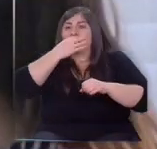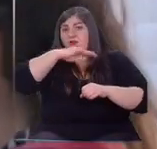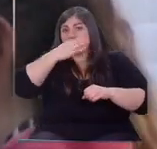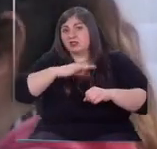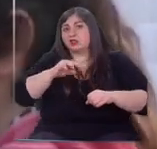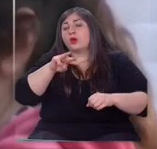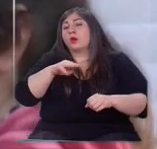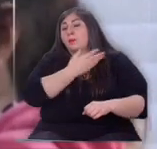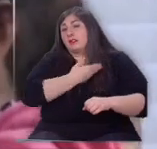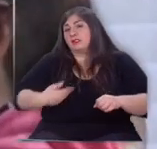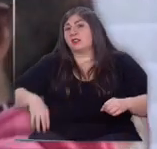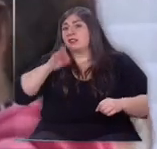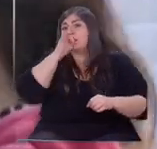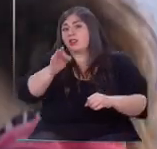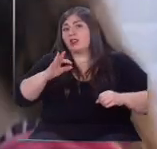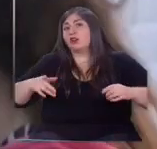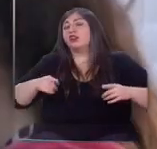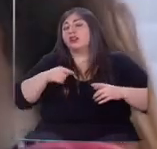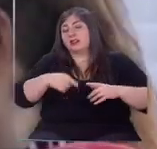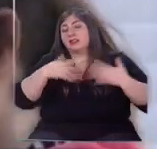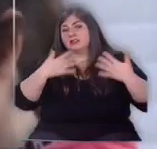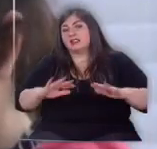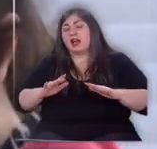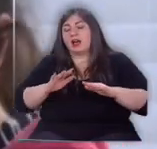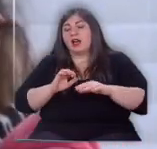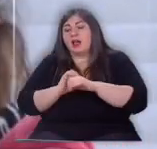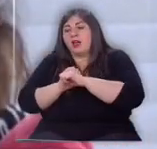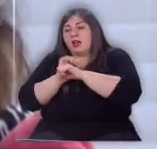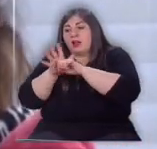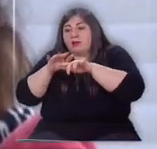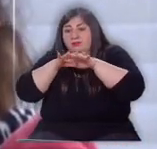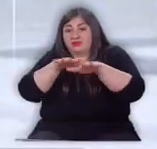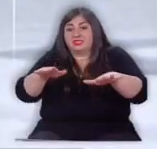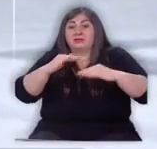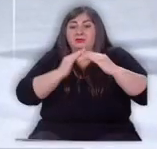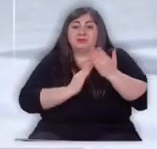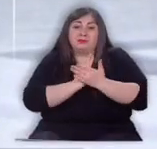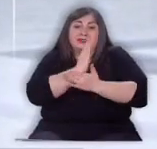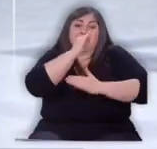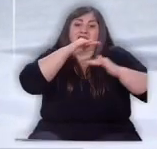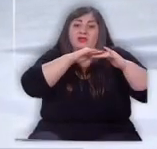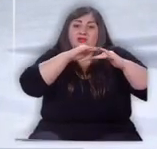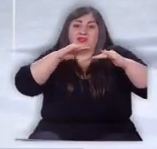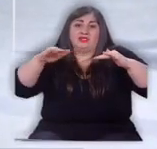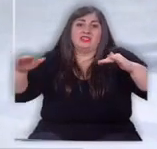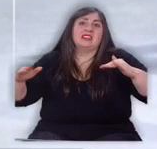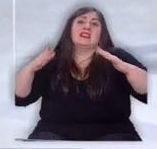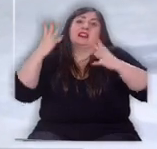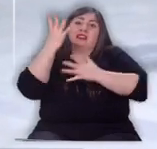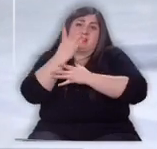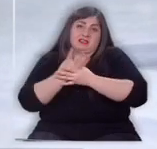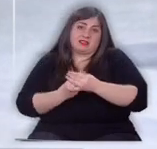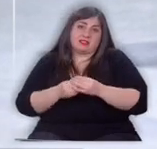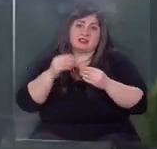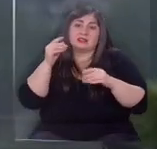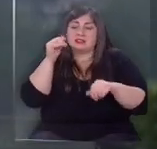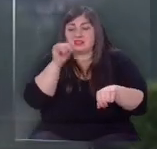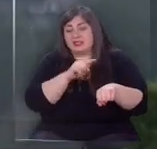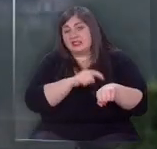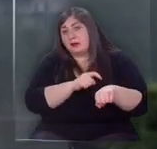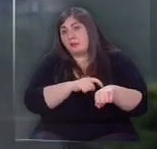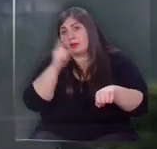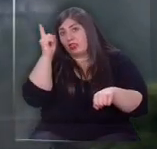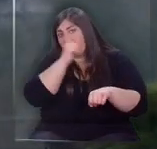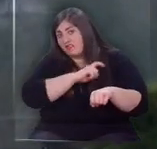que la pandemia está empezando a estabilizarse en el territorio y que están terminando los tiempos difíciles. Además, admitió